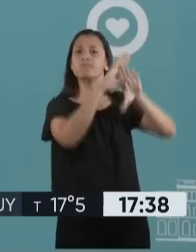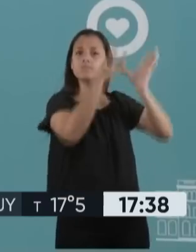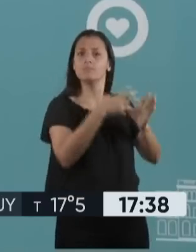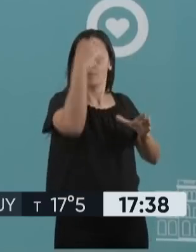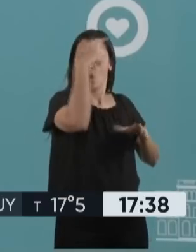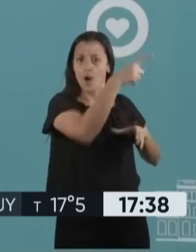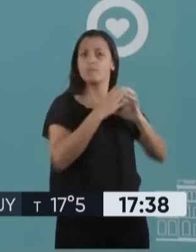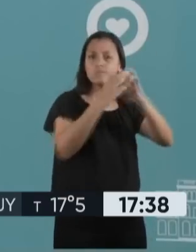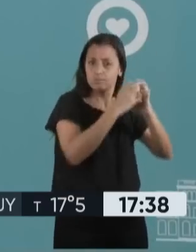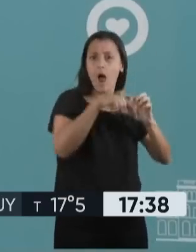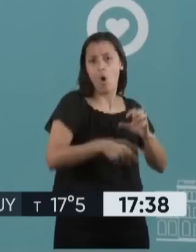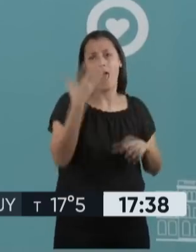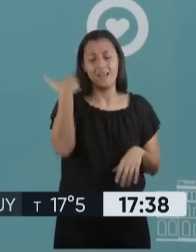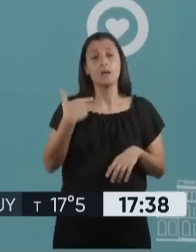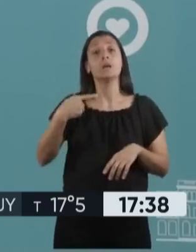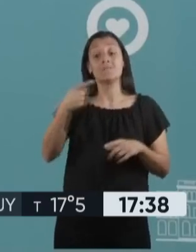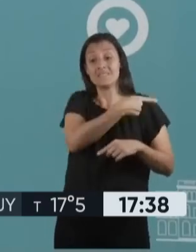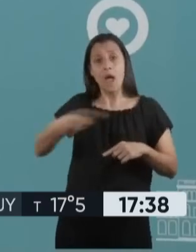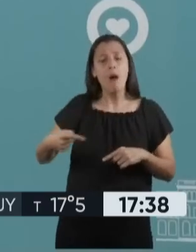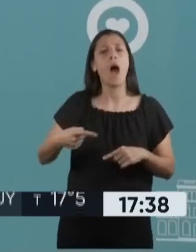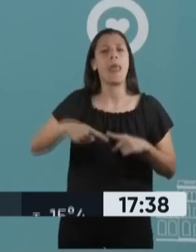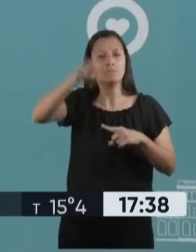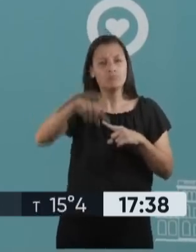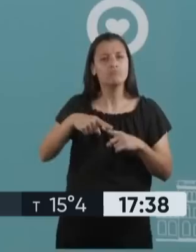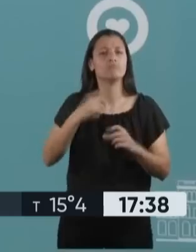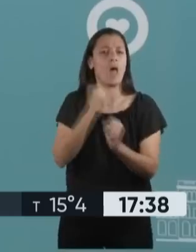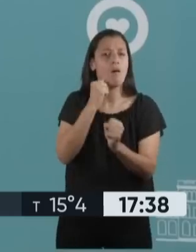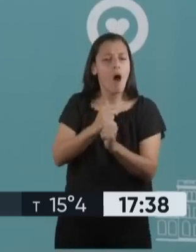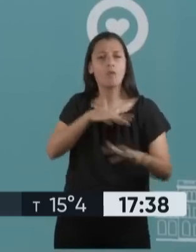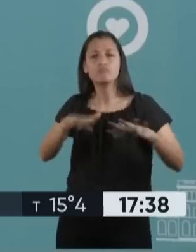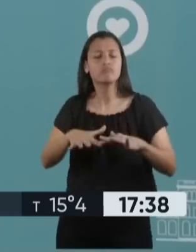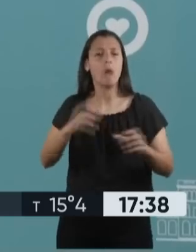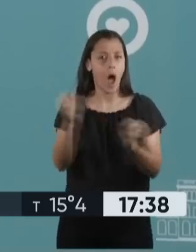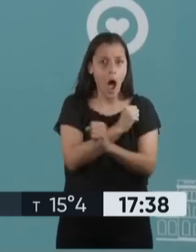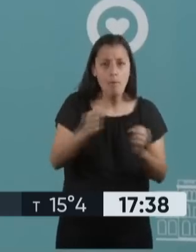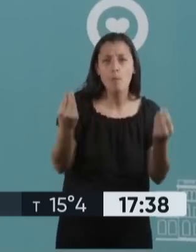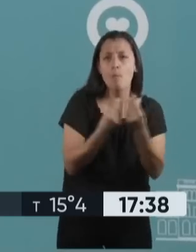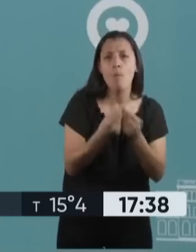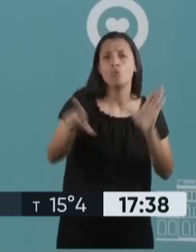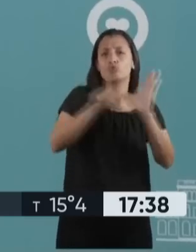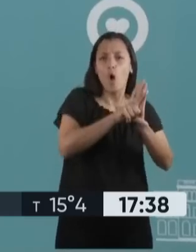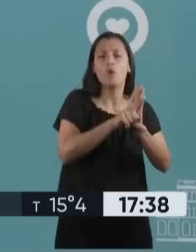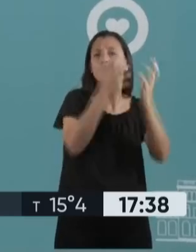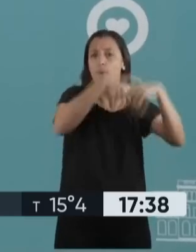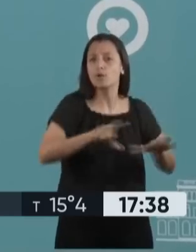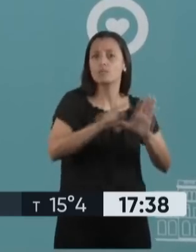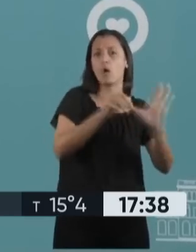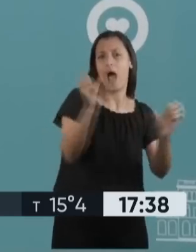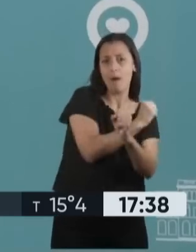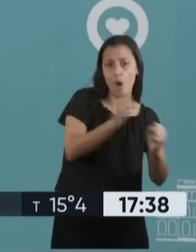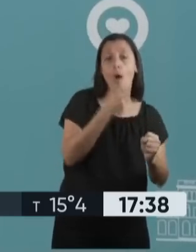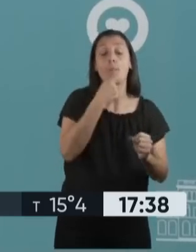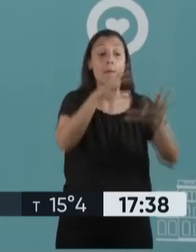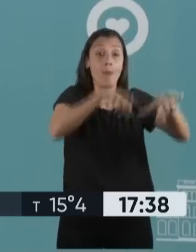aprobando. Tuvimos una jornada muy importante esta semana donde se aprobaron muchos proyectos muy importantes, el proyecto de la industria automotriz, de la nano